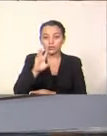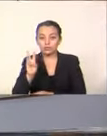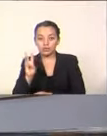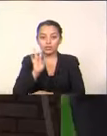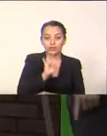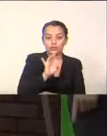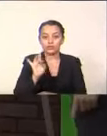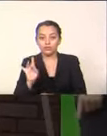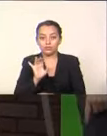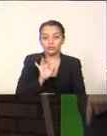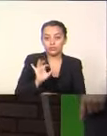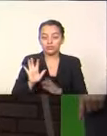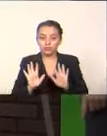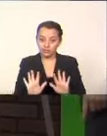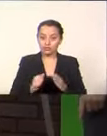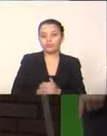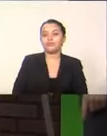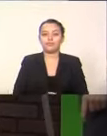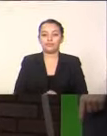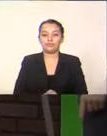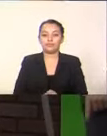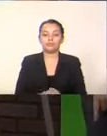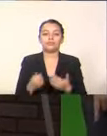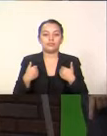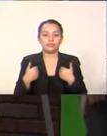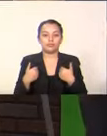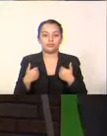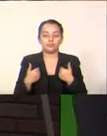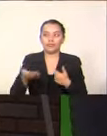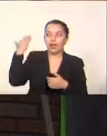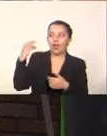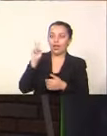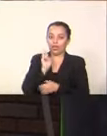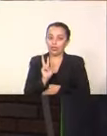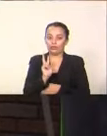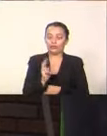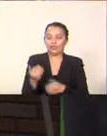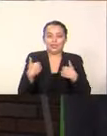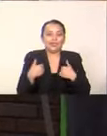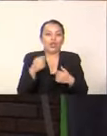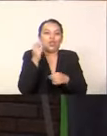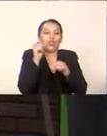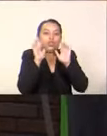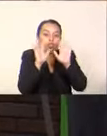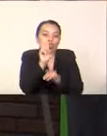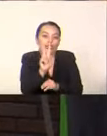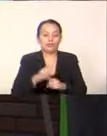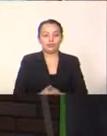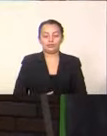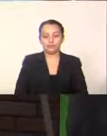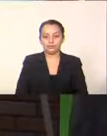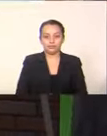2, 4, 6, 8, 10. Más 2 que tenía, ahora me han quedado 12. 12. Parece que ahora sí